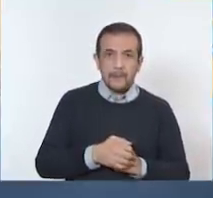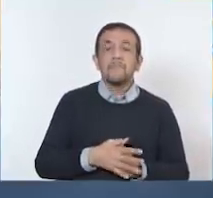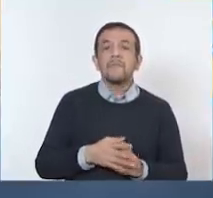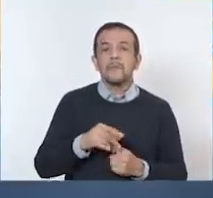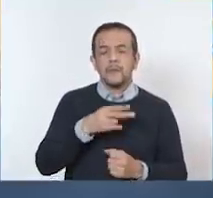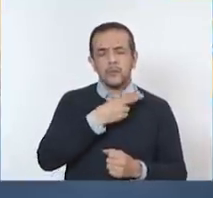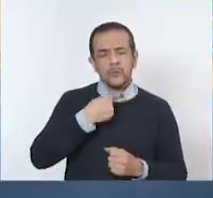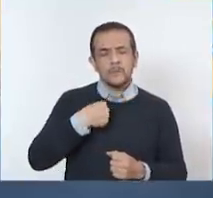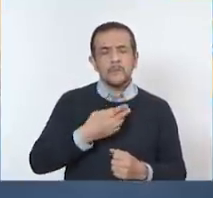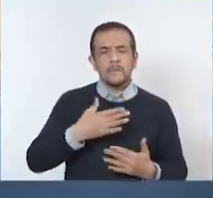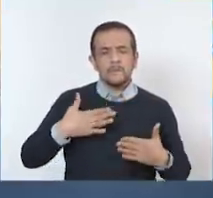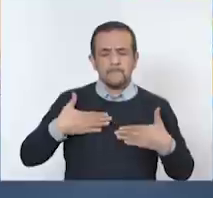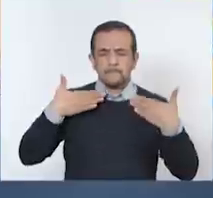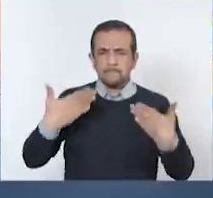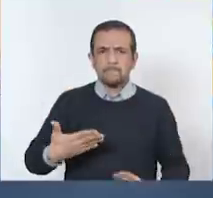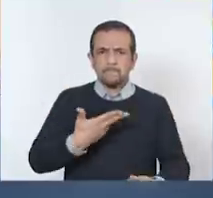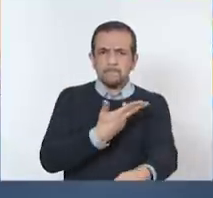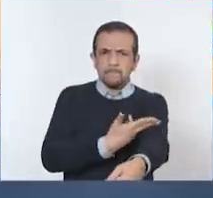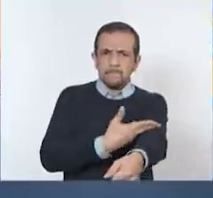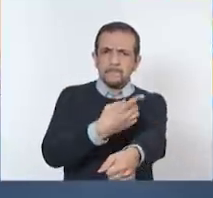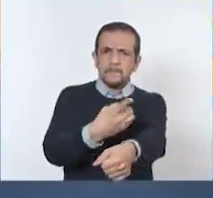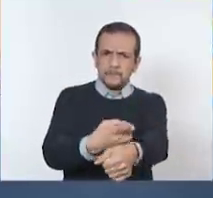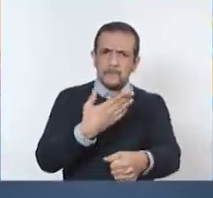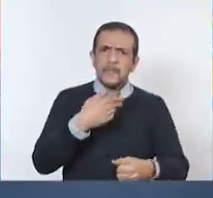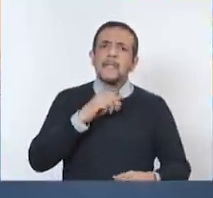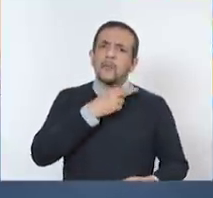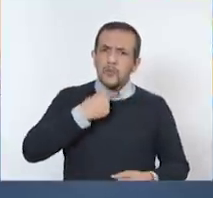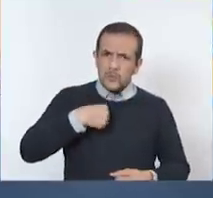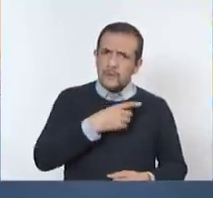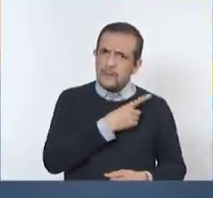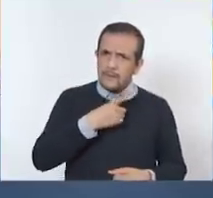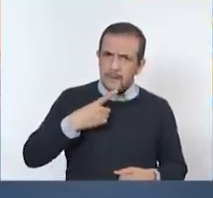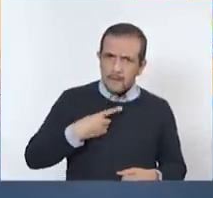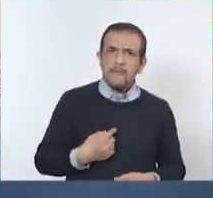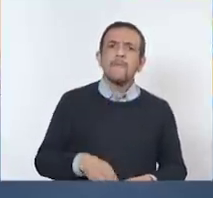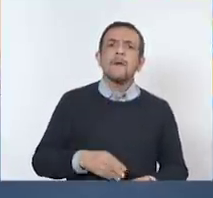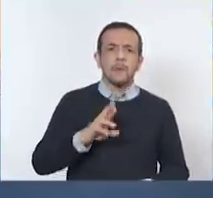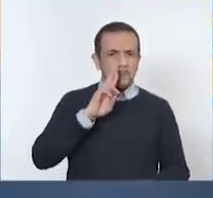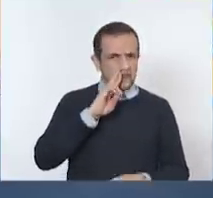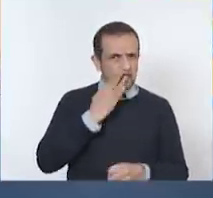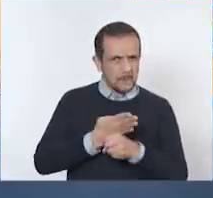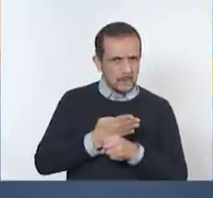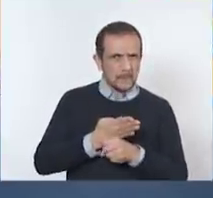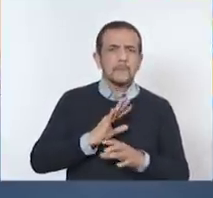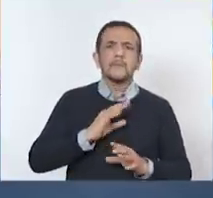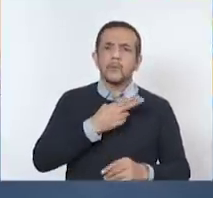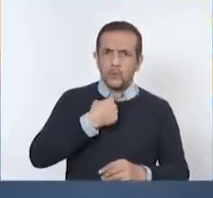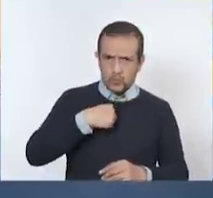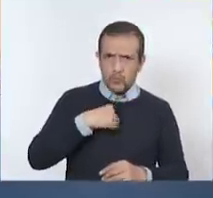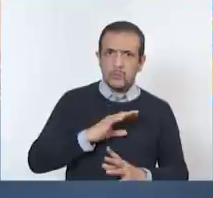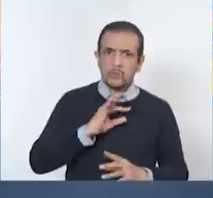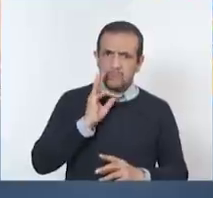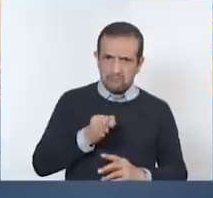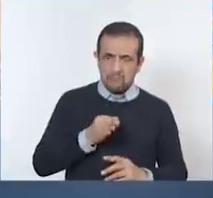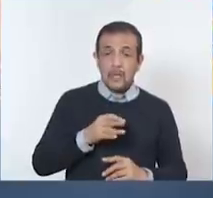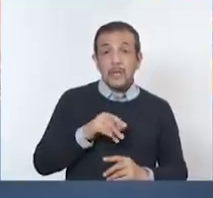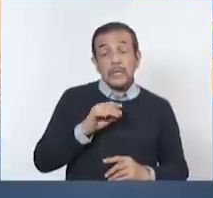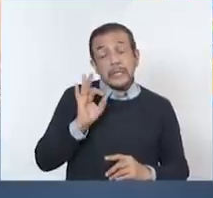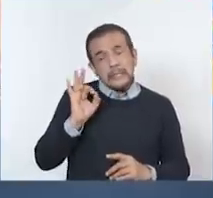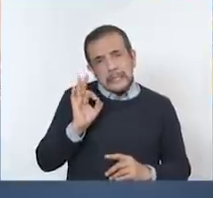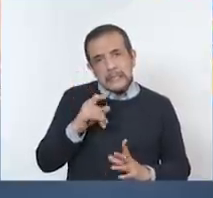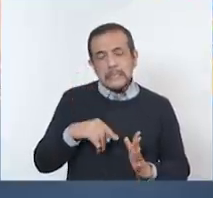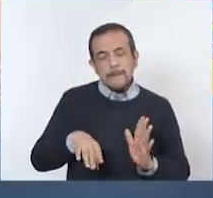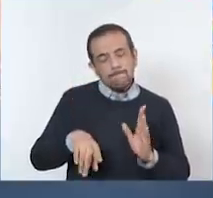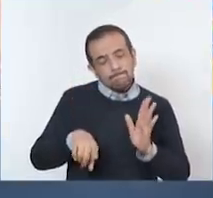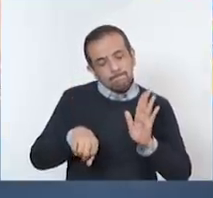caso, hablar con honestidad y siempre hacernos responsables de nuestras acciones, aunque los resultados sean